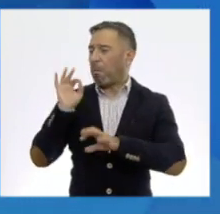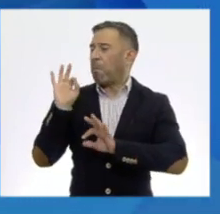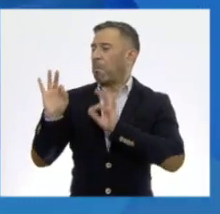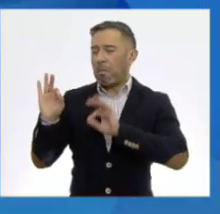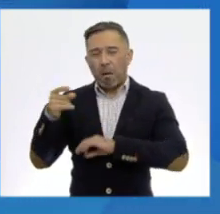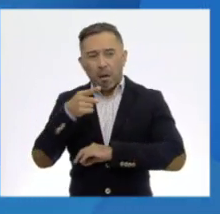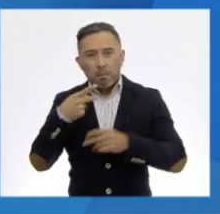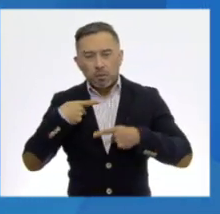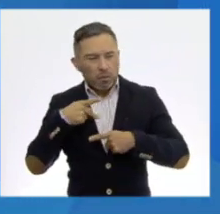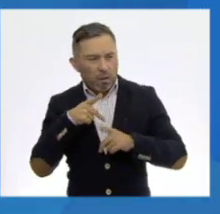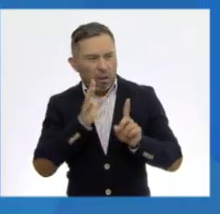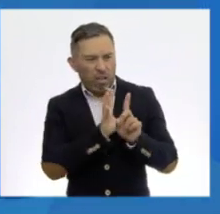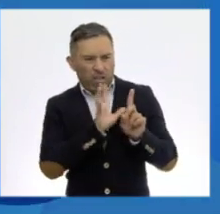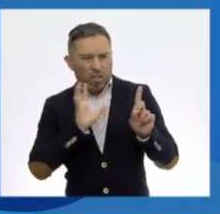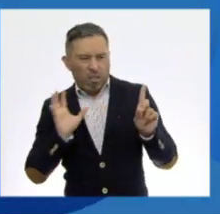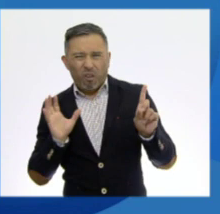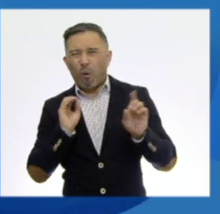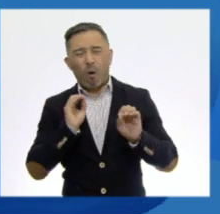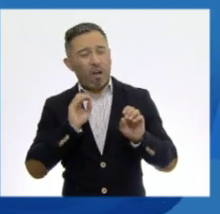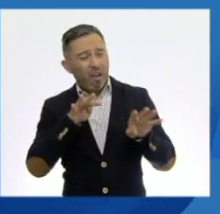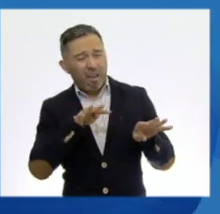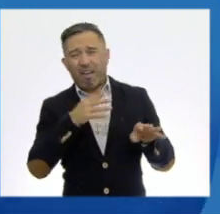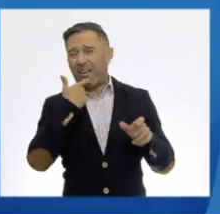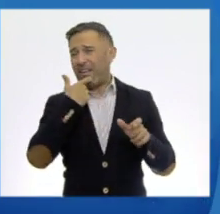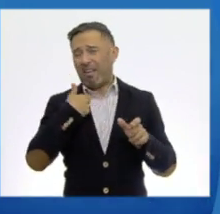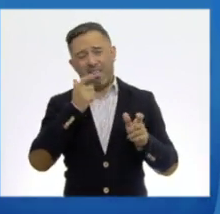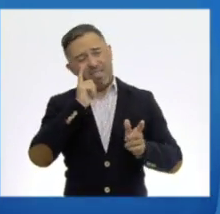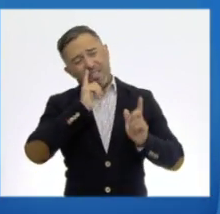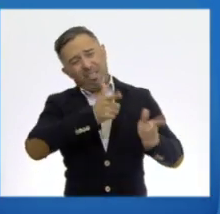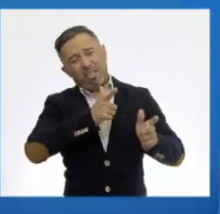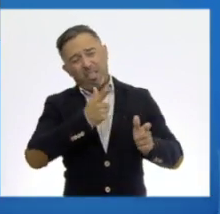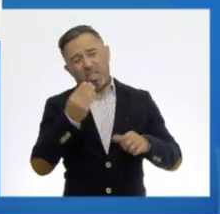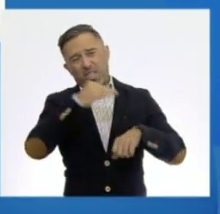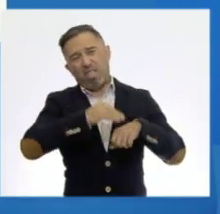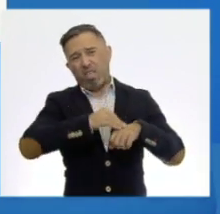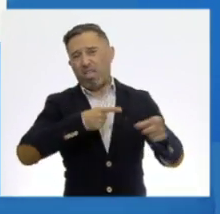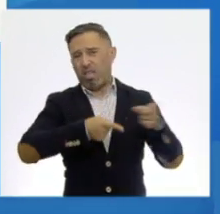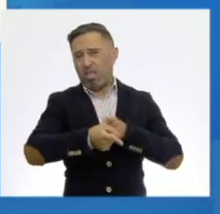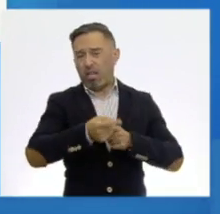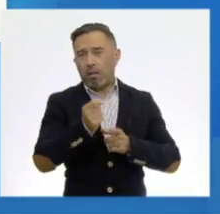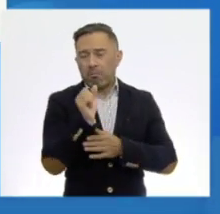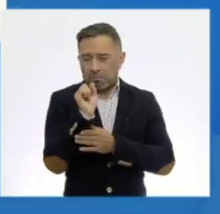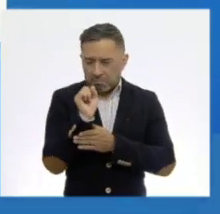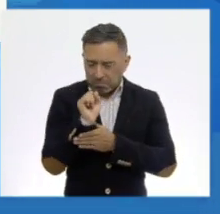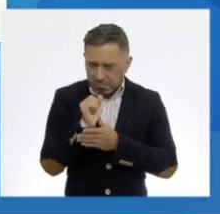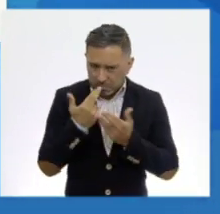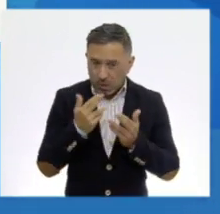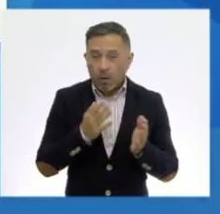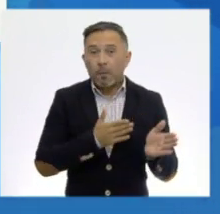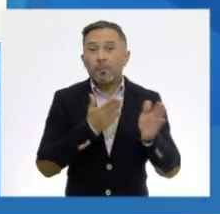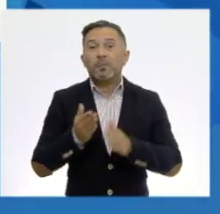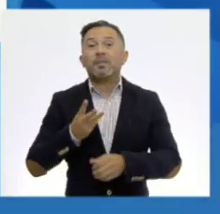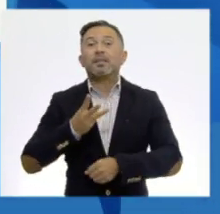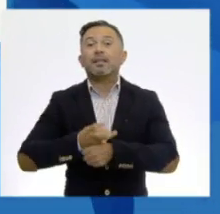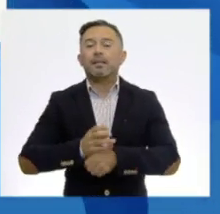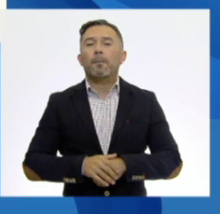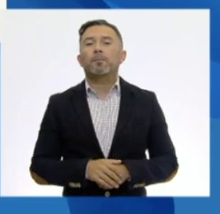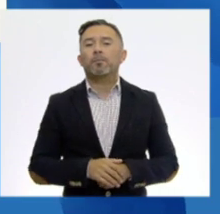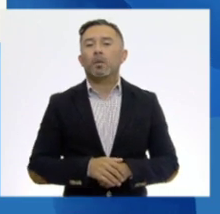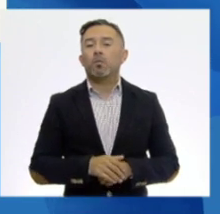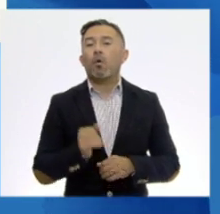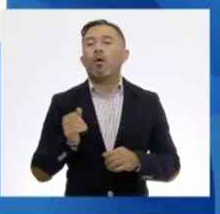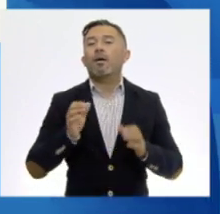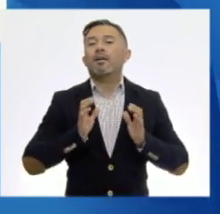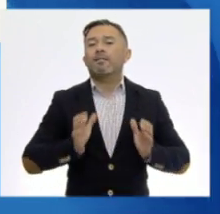público. Y también está la agresión física, que es cuando se lastima o se ocasionan lesiones al cuerpo